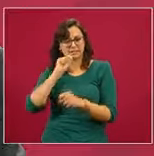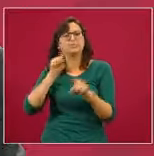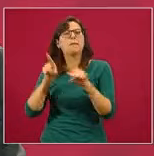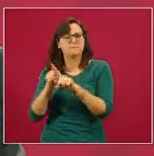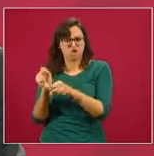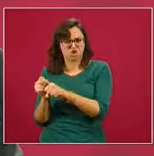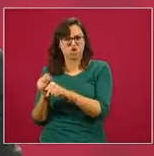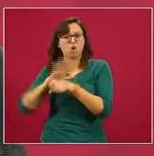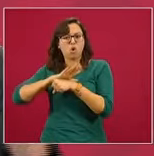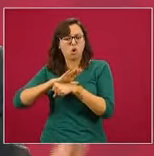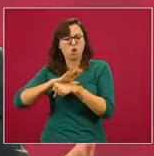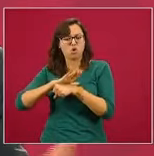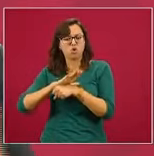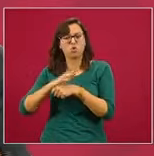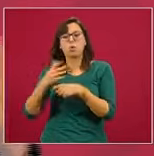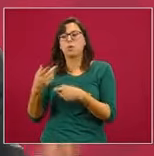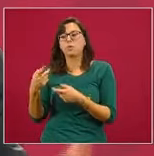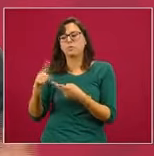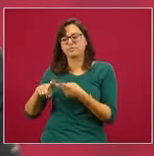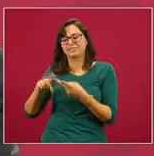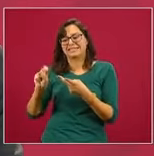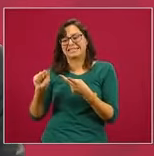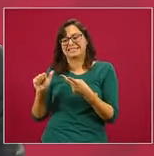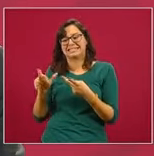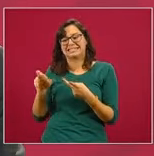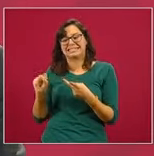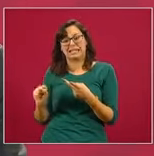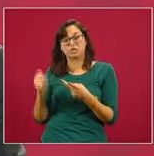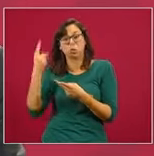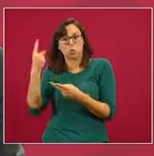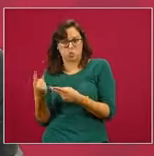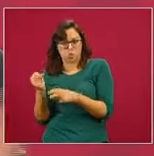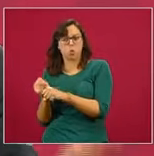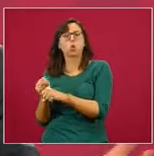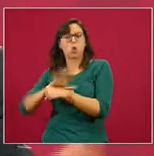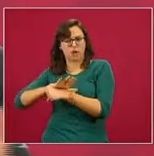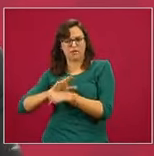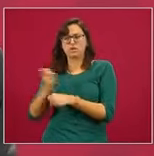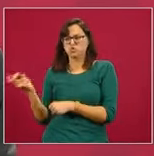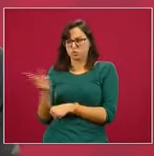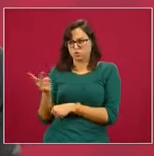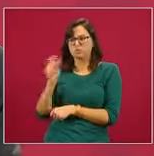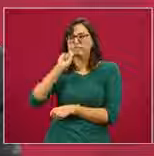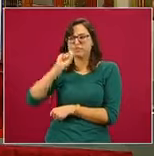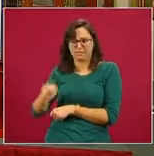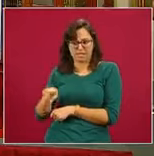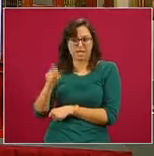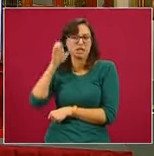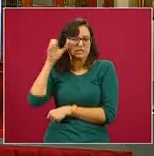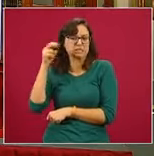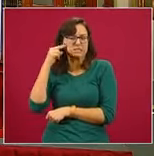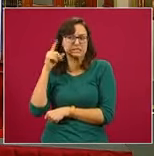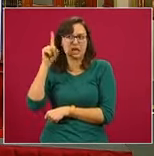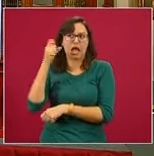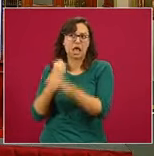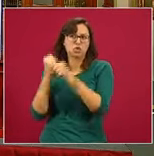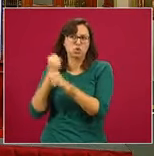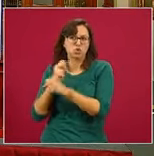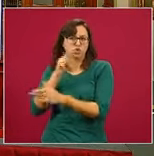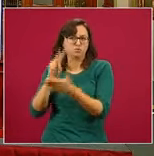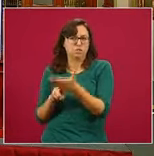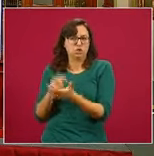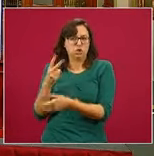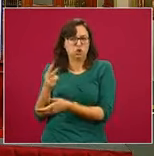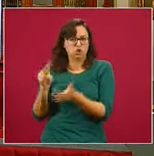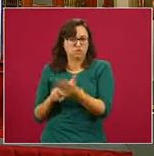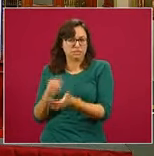patógenos, junto con el SARS-1, que afectó de origen también en China en el año